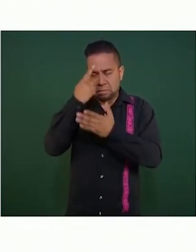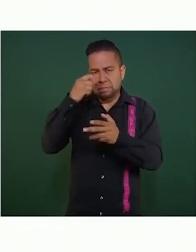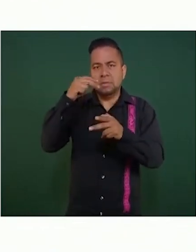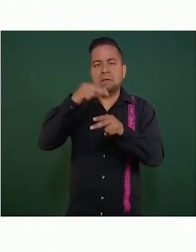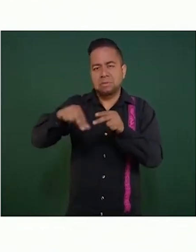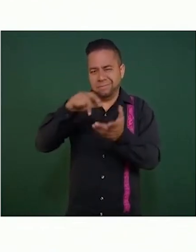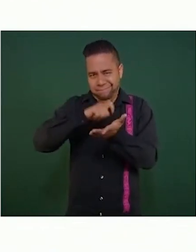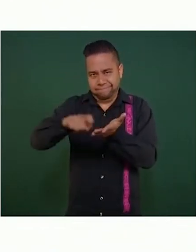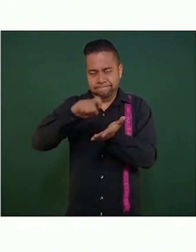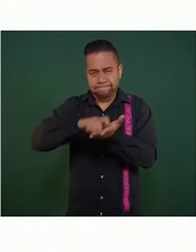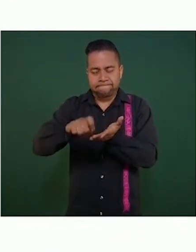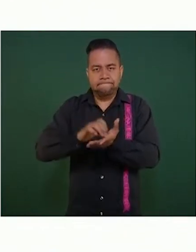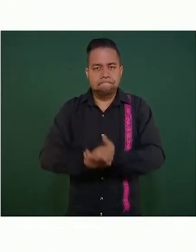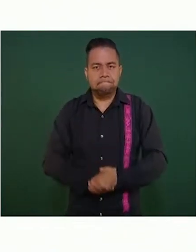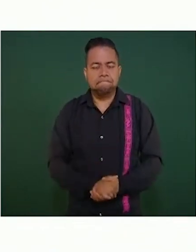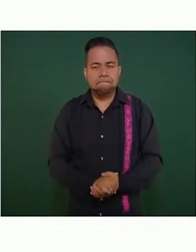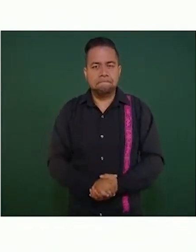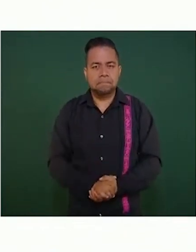boletos.